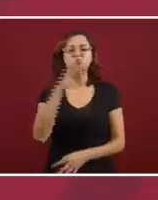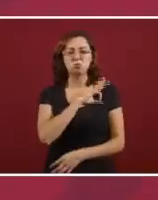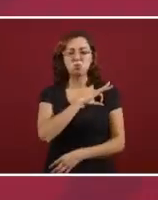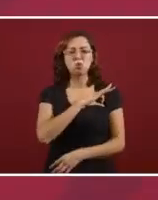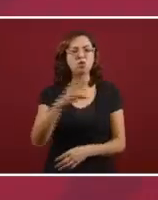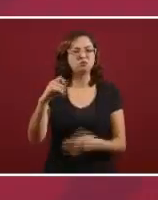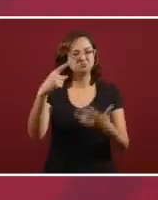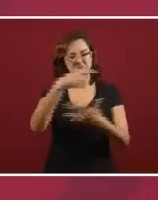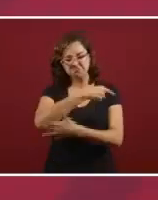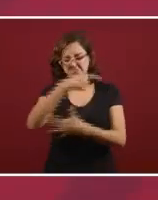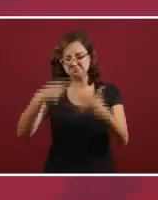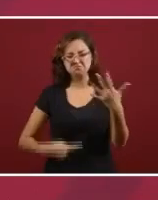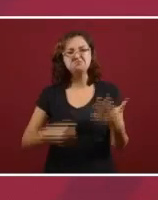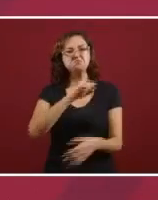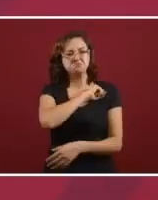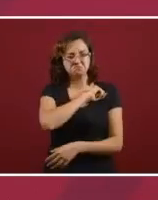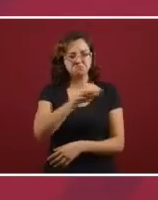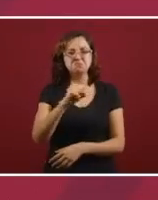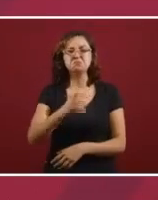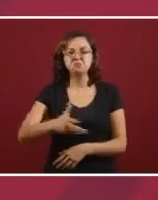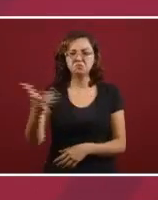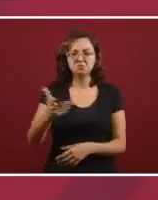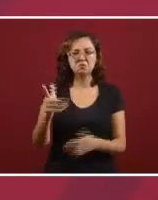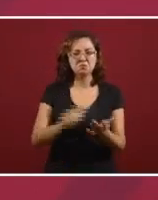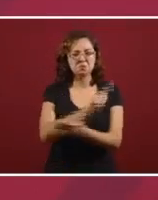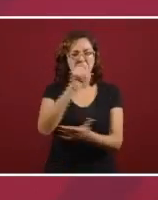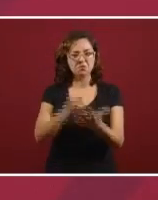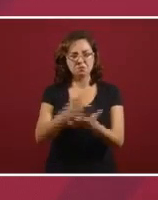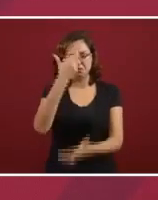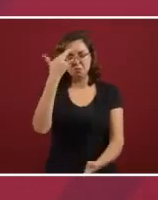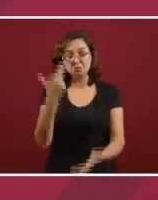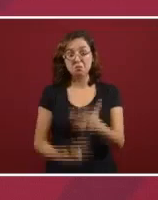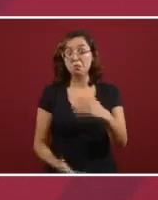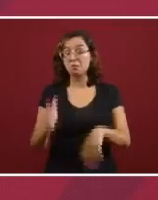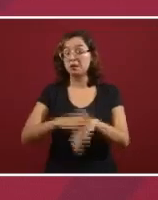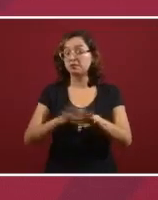por todos los delitos, sobre todo por corrupción